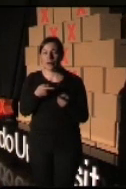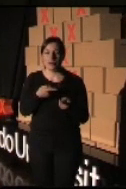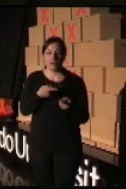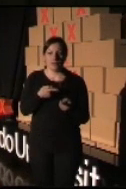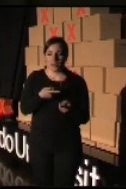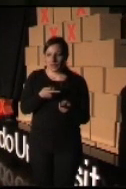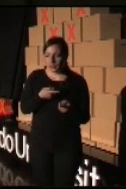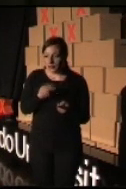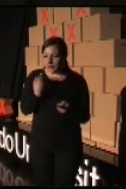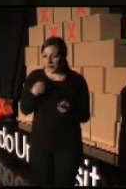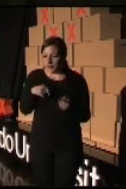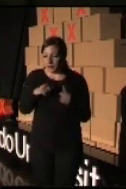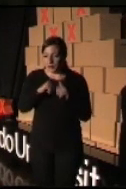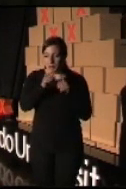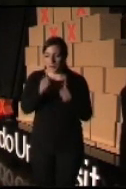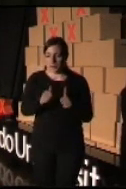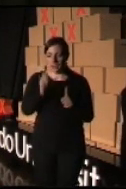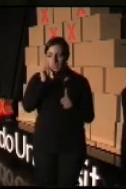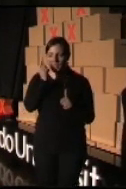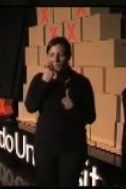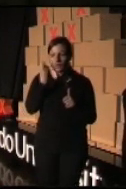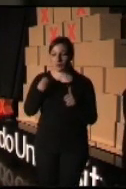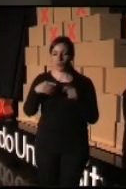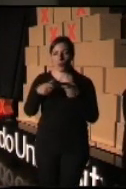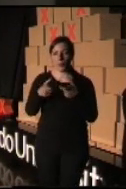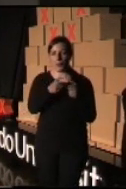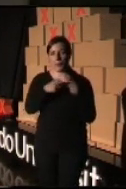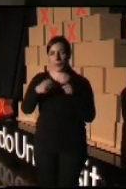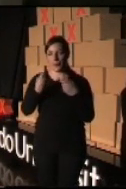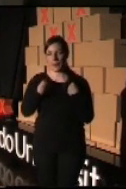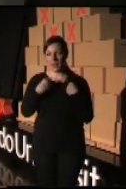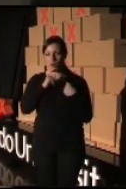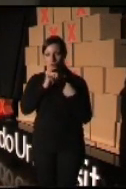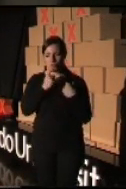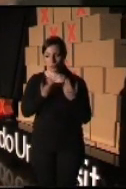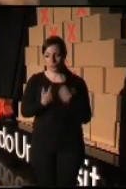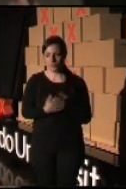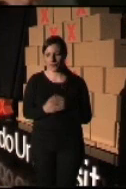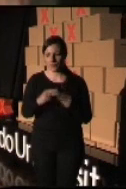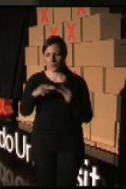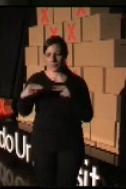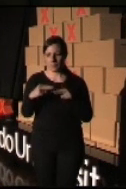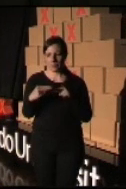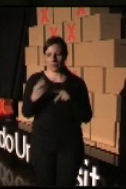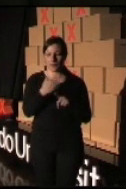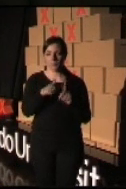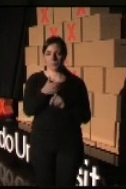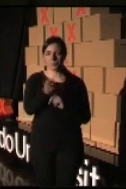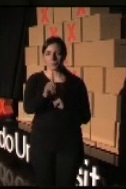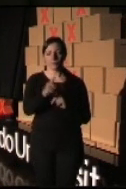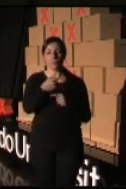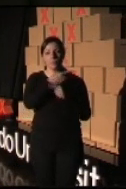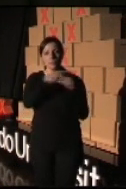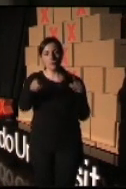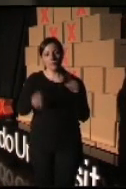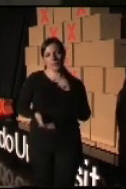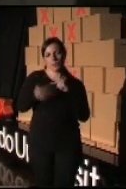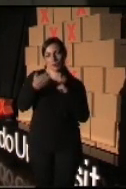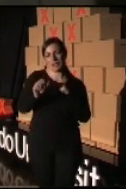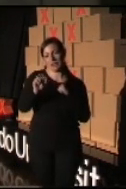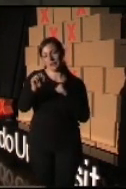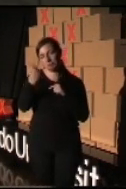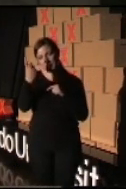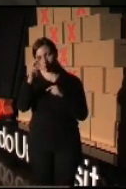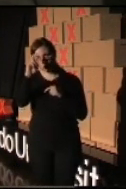menos, la estructura, por ejemplo, de la molécula de la vida. No todas estas diferencias son igual de importantes. Hay algunas que son más importantes